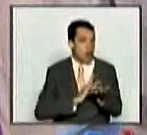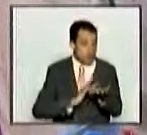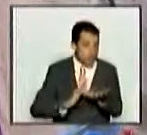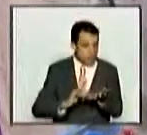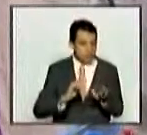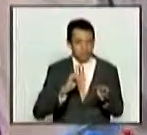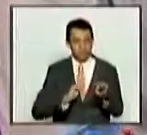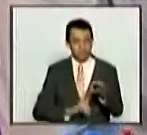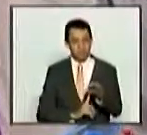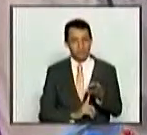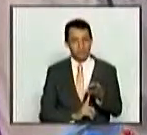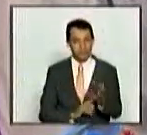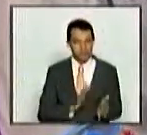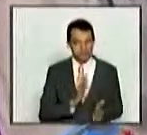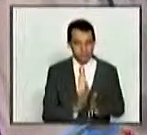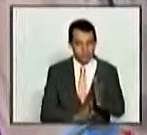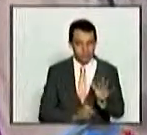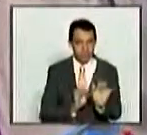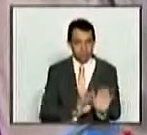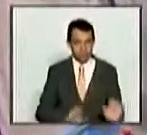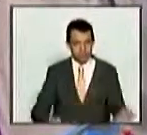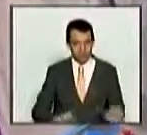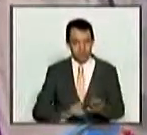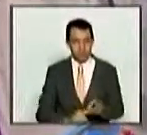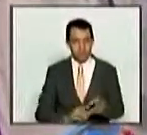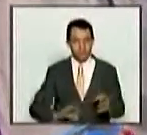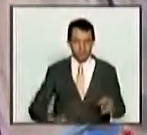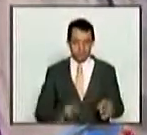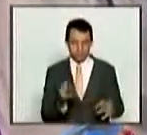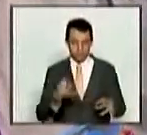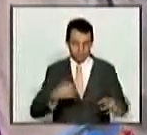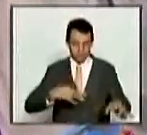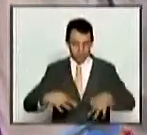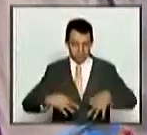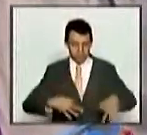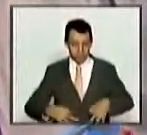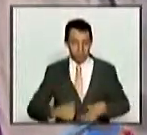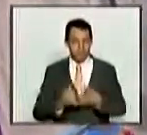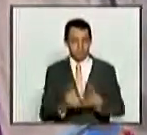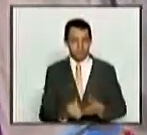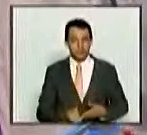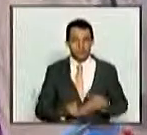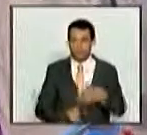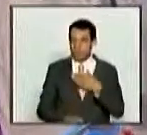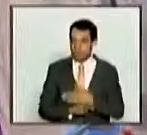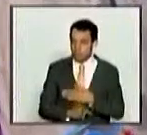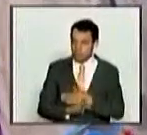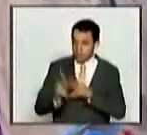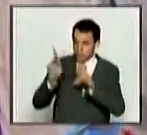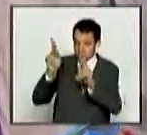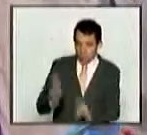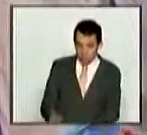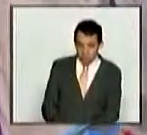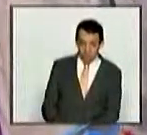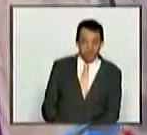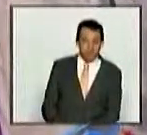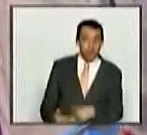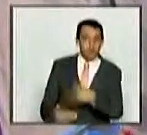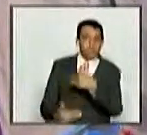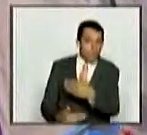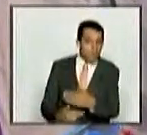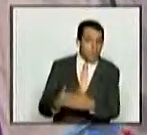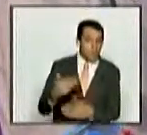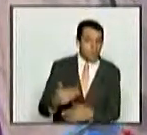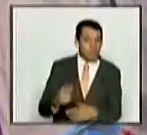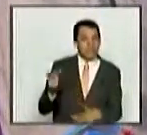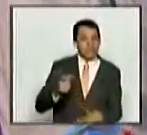con la quiropraxia, con la terapia neural, con todo lo que tengamos que realizar. Y ese paciente, ese paciente tiene que hidratarse,